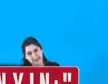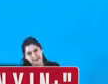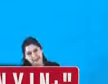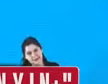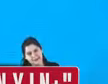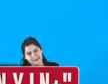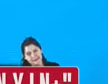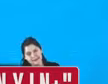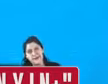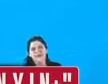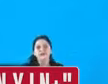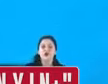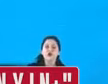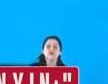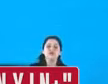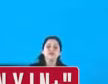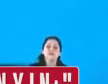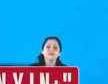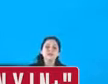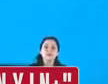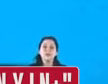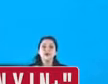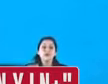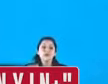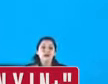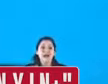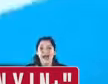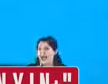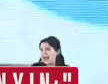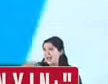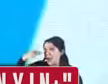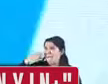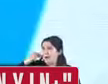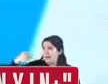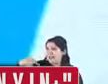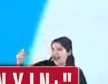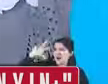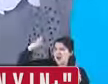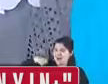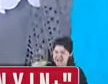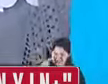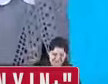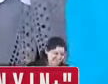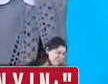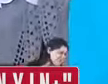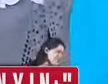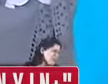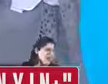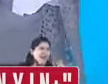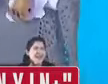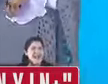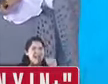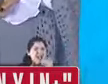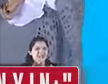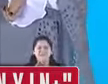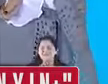que esto es me van a matar los padres no hay si me di cuenta me di cuenta y vista cosa